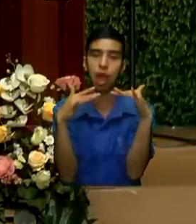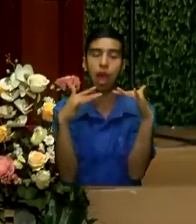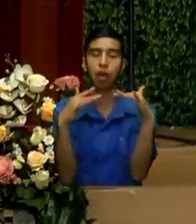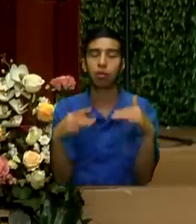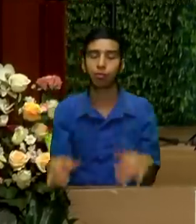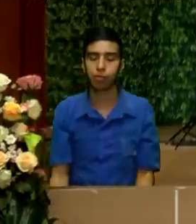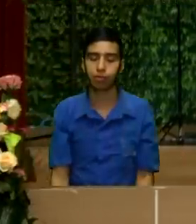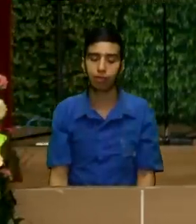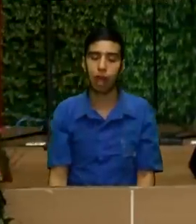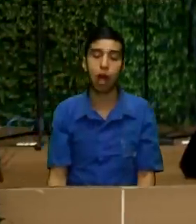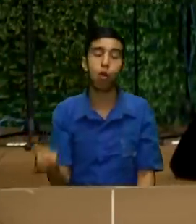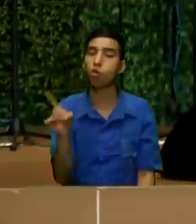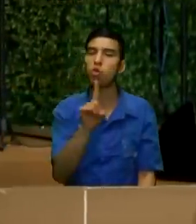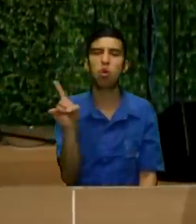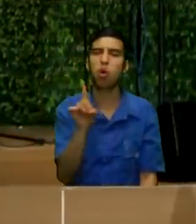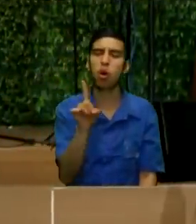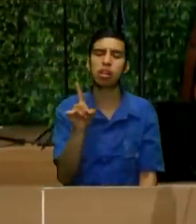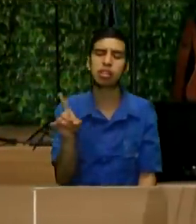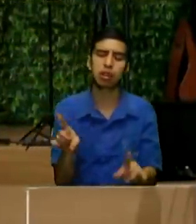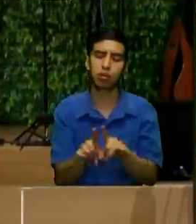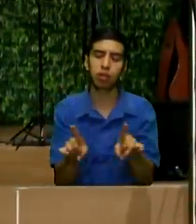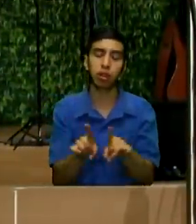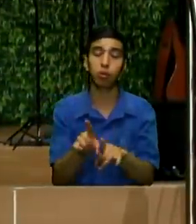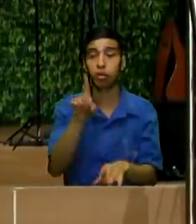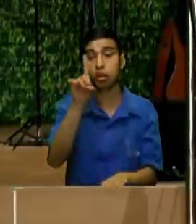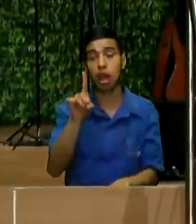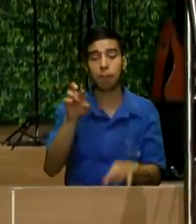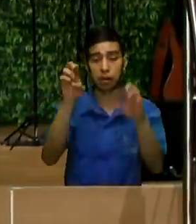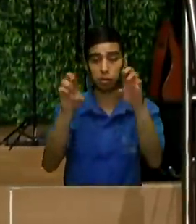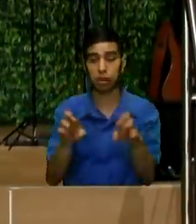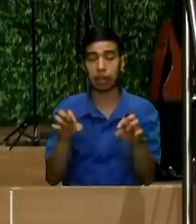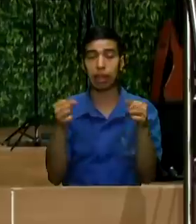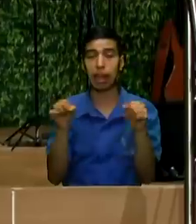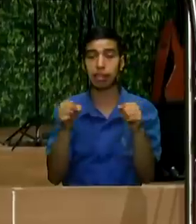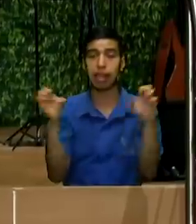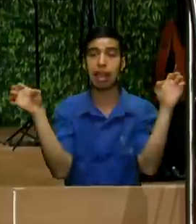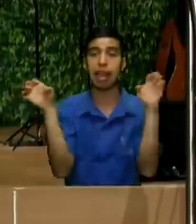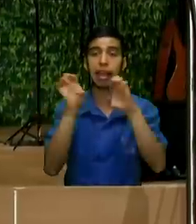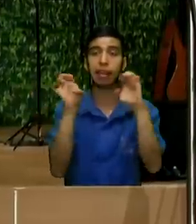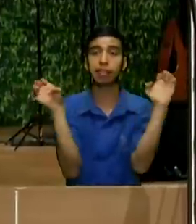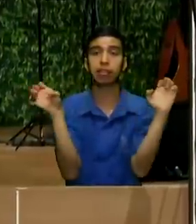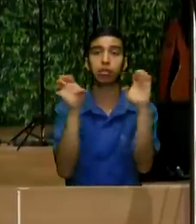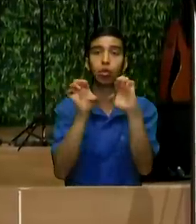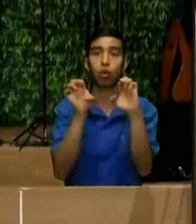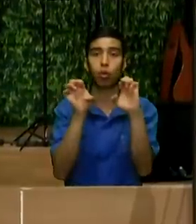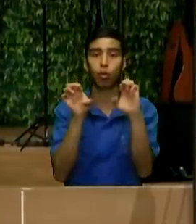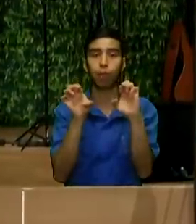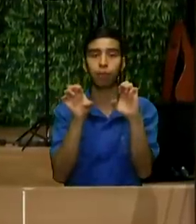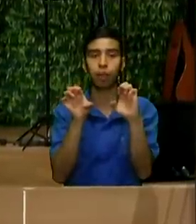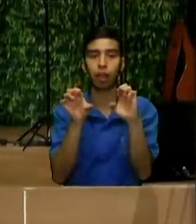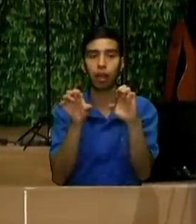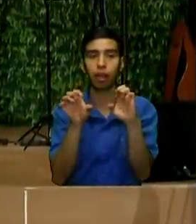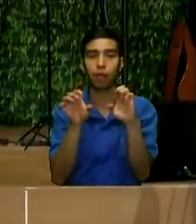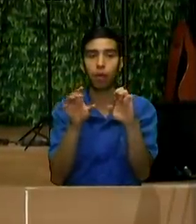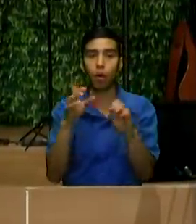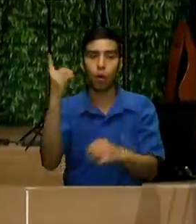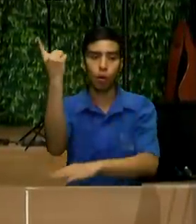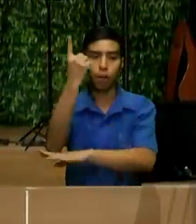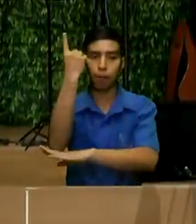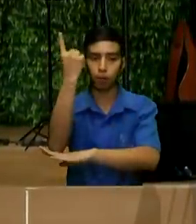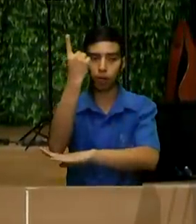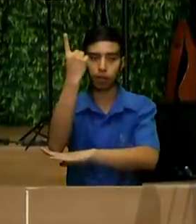como aquellos deportistas que dicen lo importante es participar y no ganar. No. Aquí lo importante es que